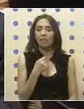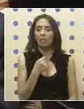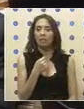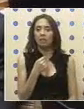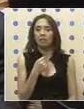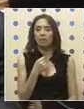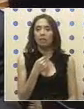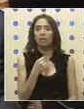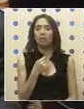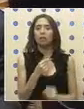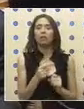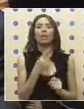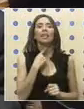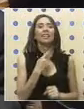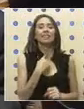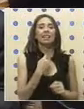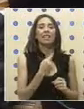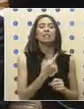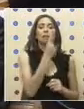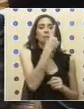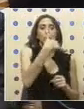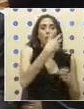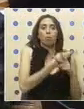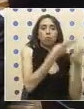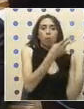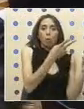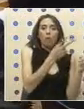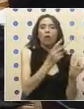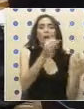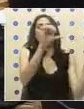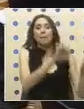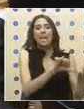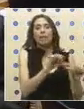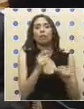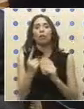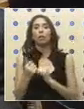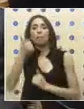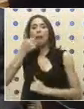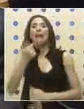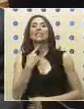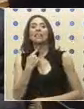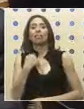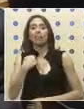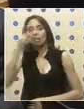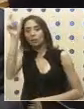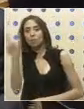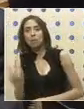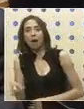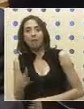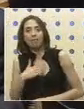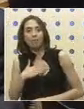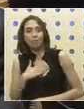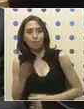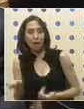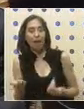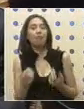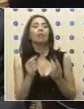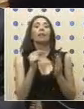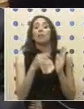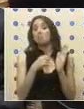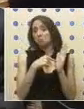la prioridad del interés público en vez del interés particular. Y por tanto, yo creo que este es un proyecto de ley